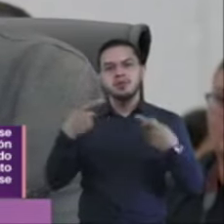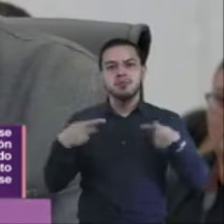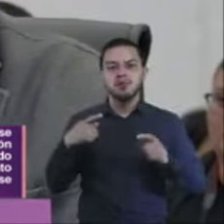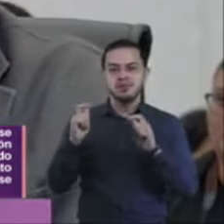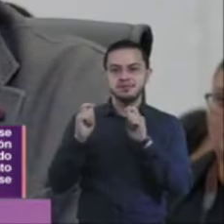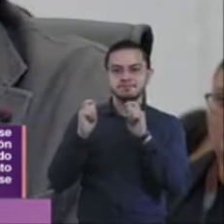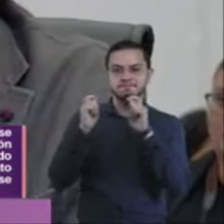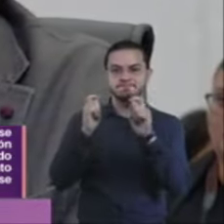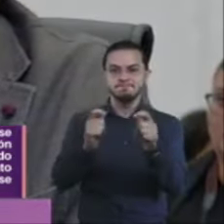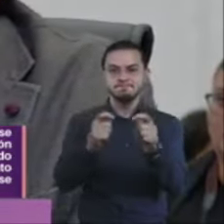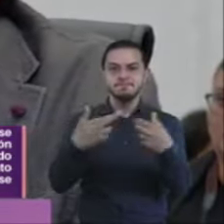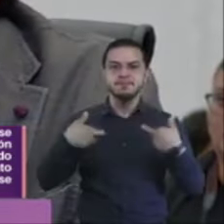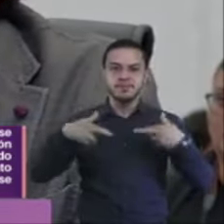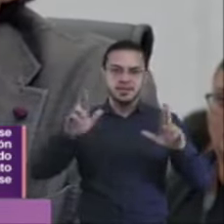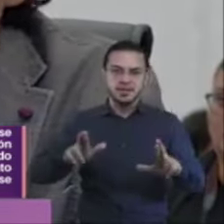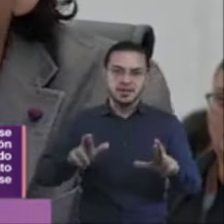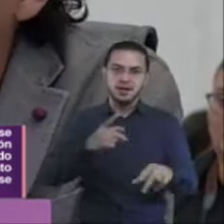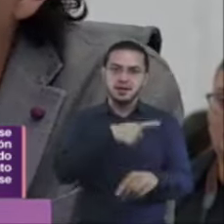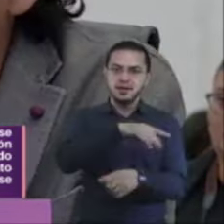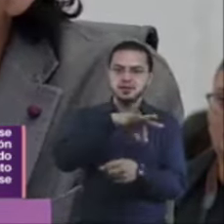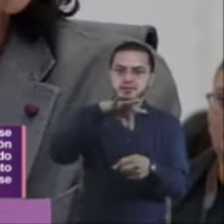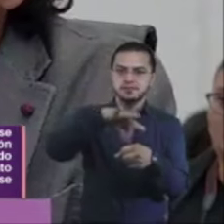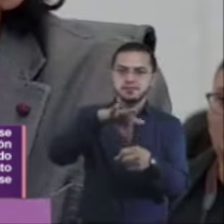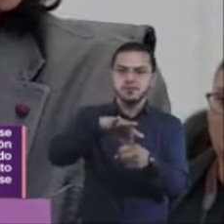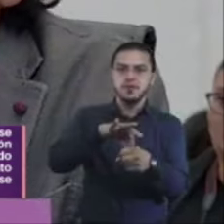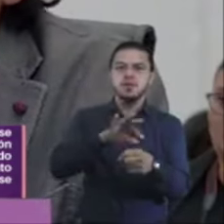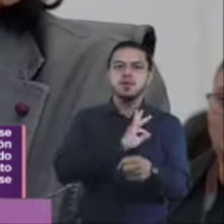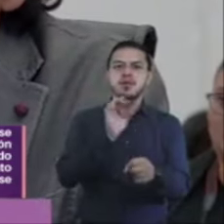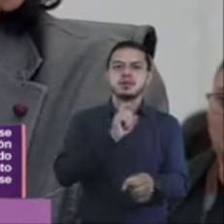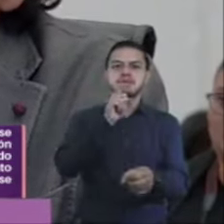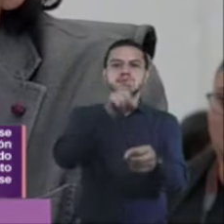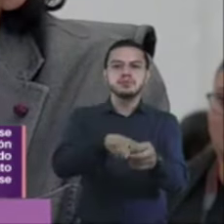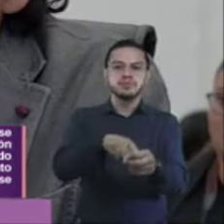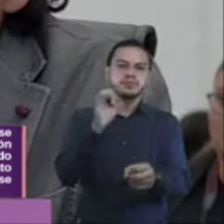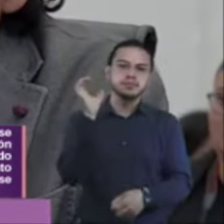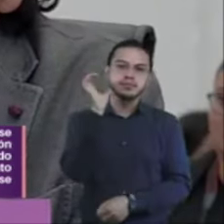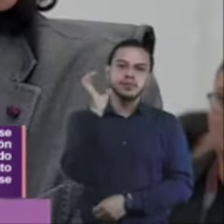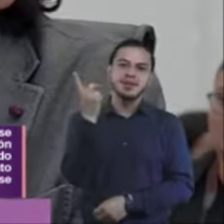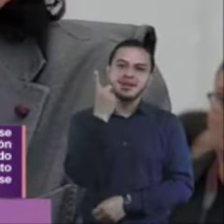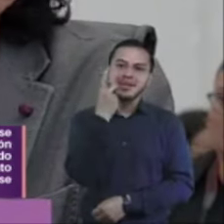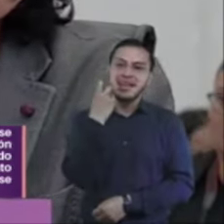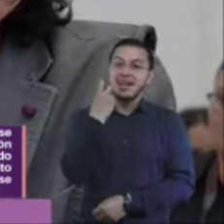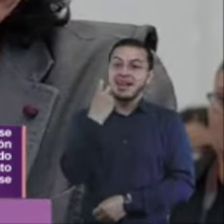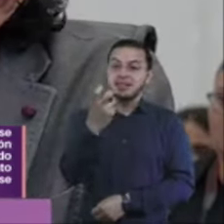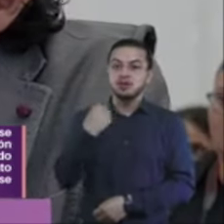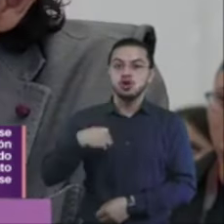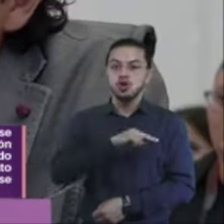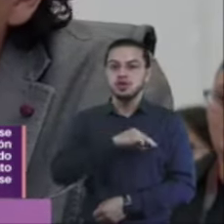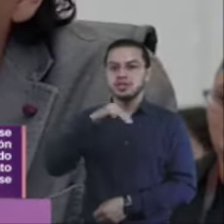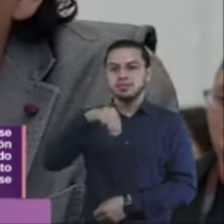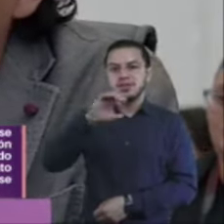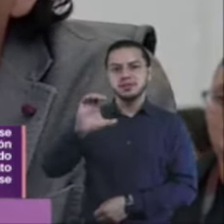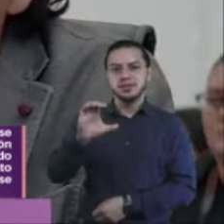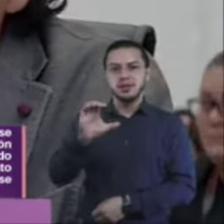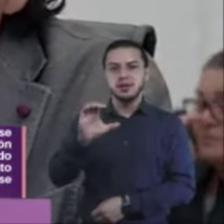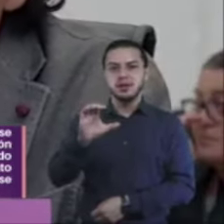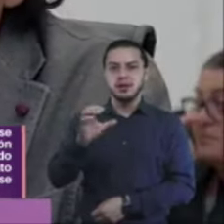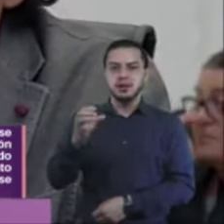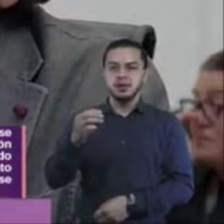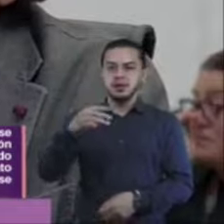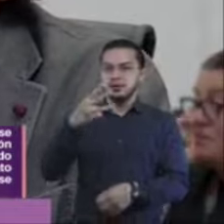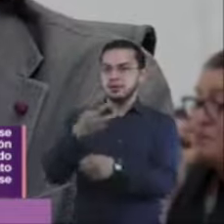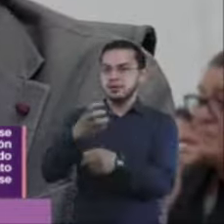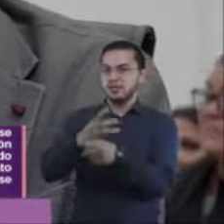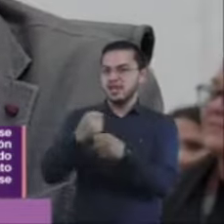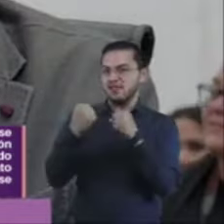representando el voto Popular en el congreso del estado y entonces ahí sí movimiento ciudadano le correspondería como tercera fuerza